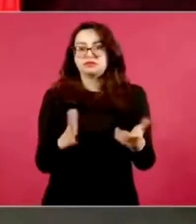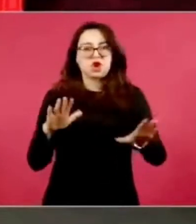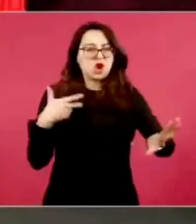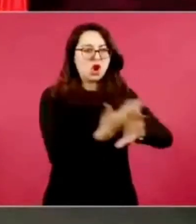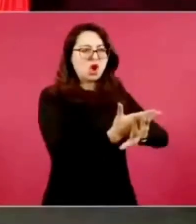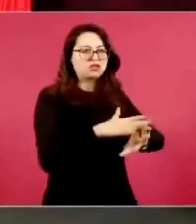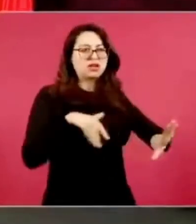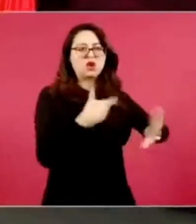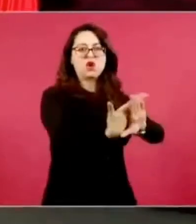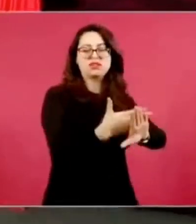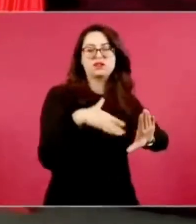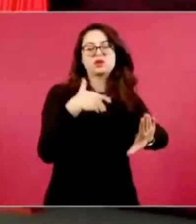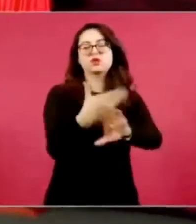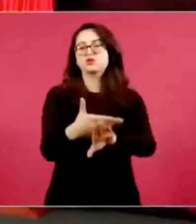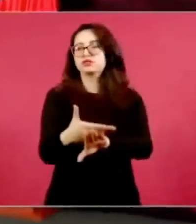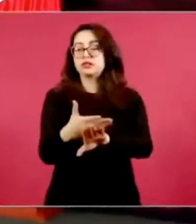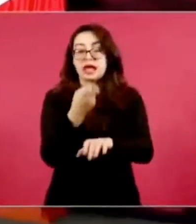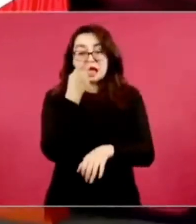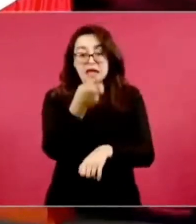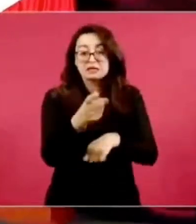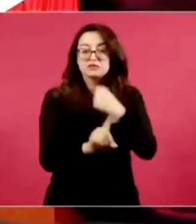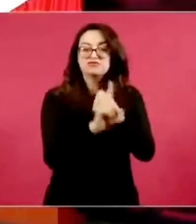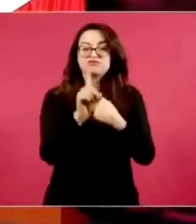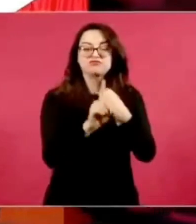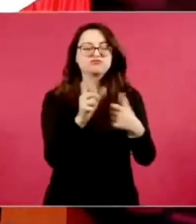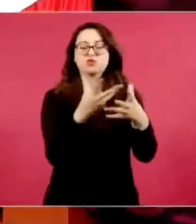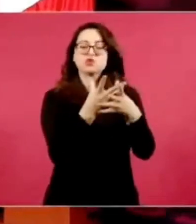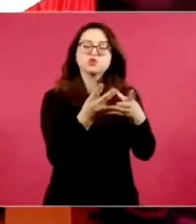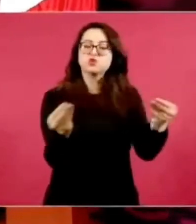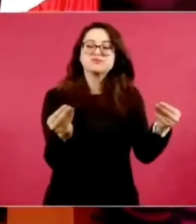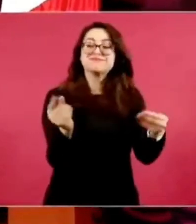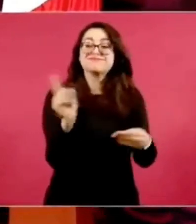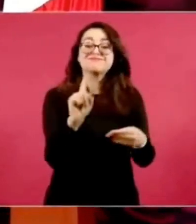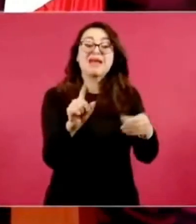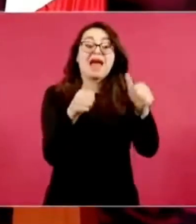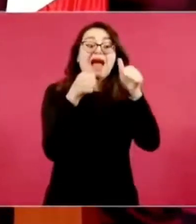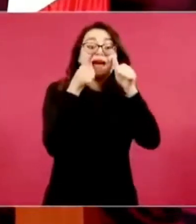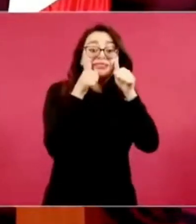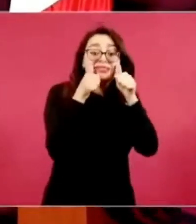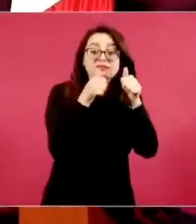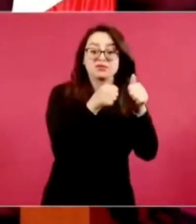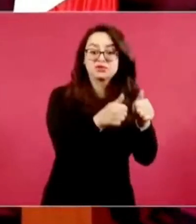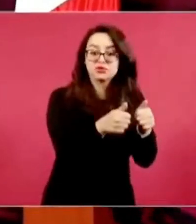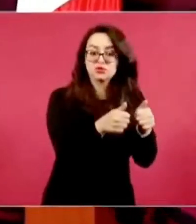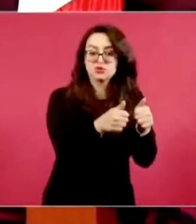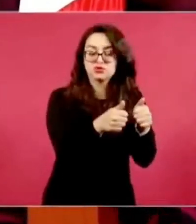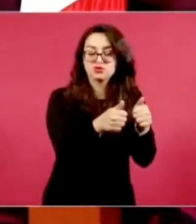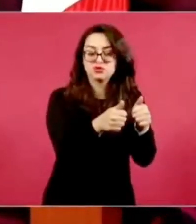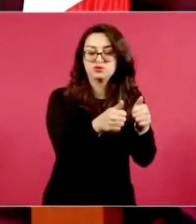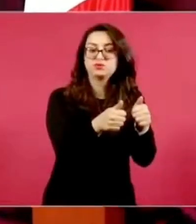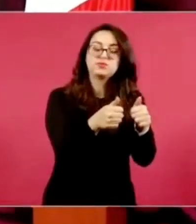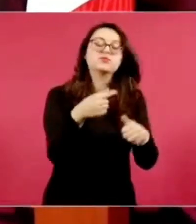fuerza. Y le decía que ellos tenían,